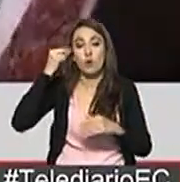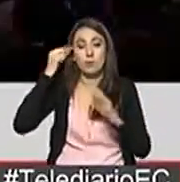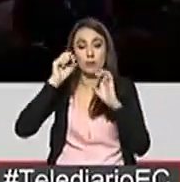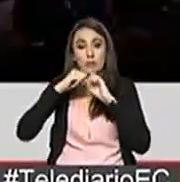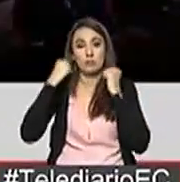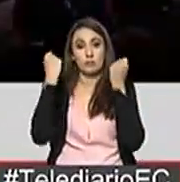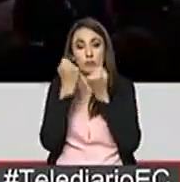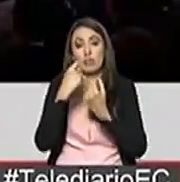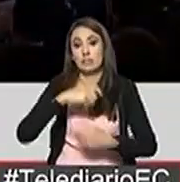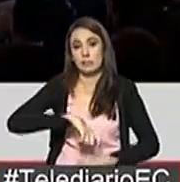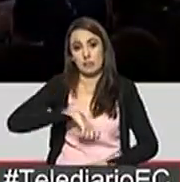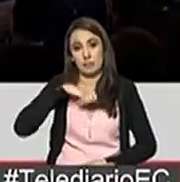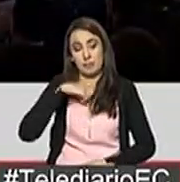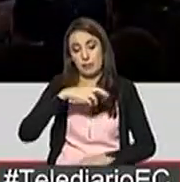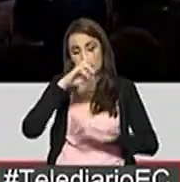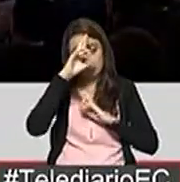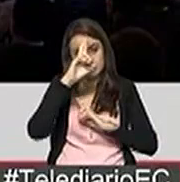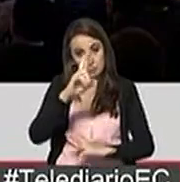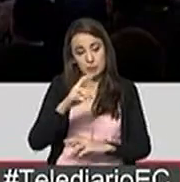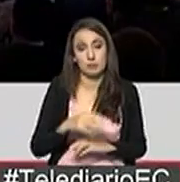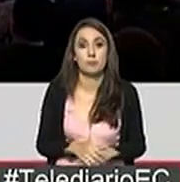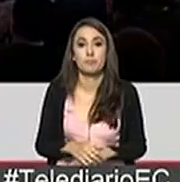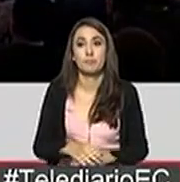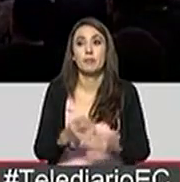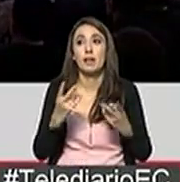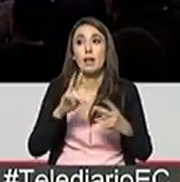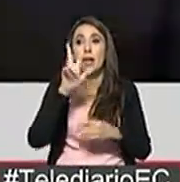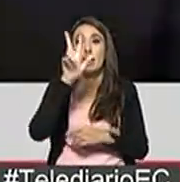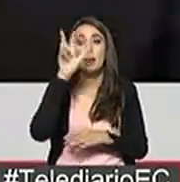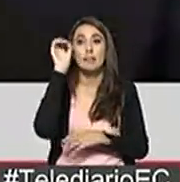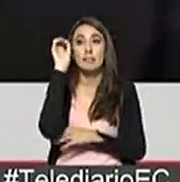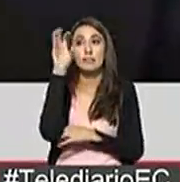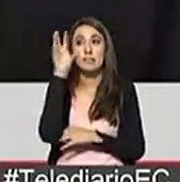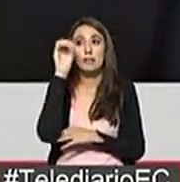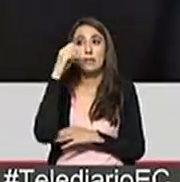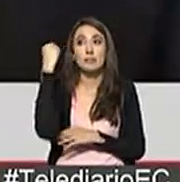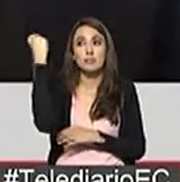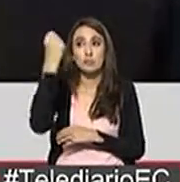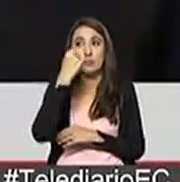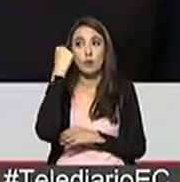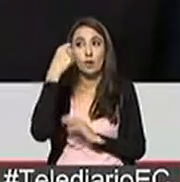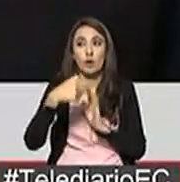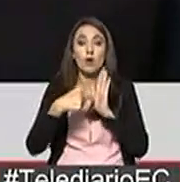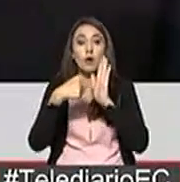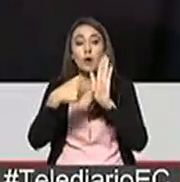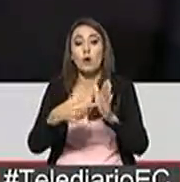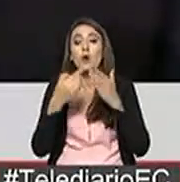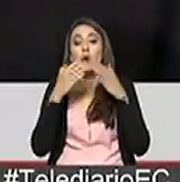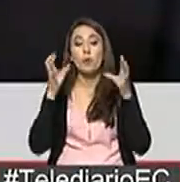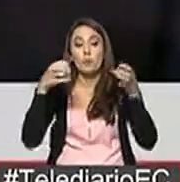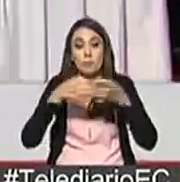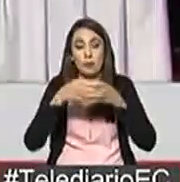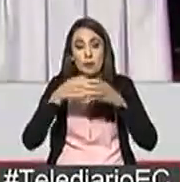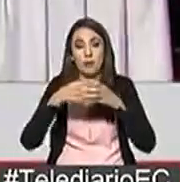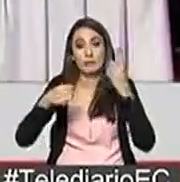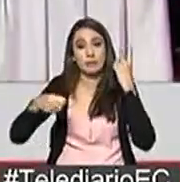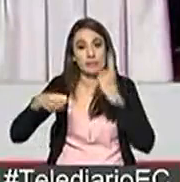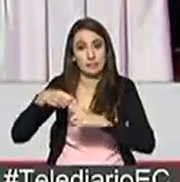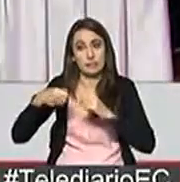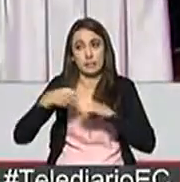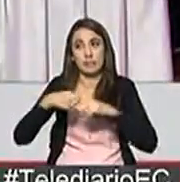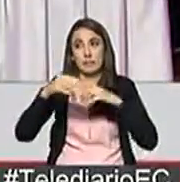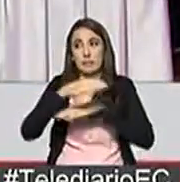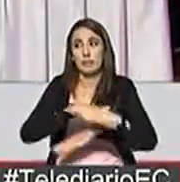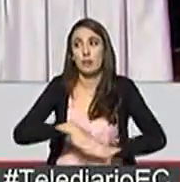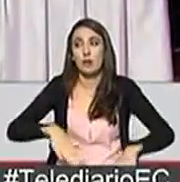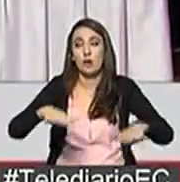civil. Las declaraciones se dieron durante el tercer Foro Interamericano de Derechos Humanos, que tiene como sede por primera vez Quito, un espacio en